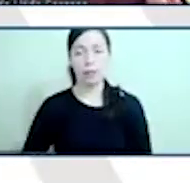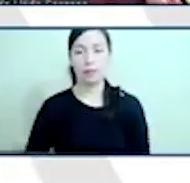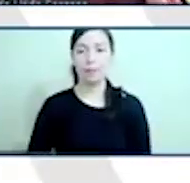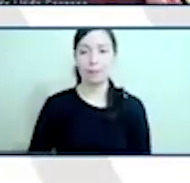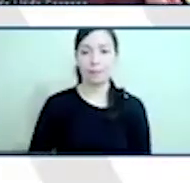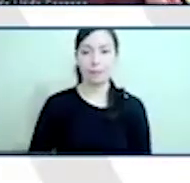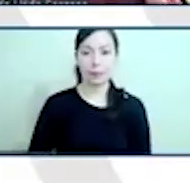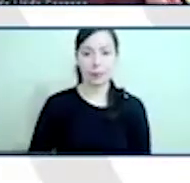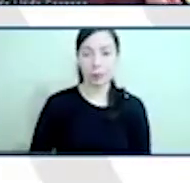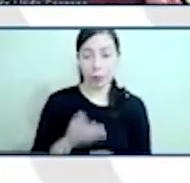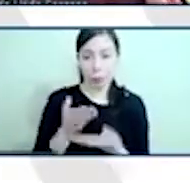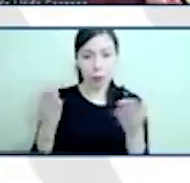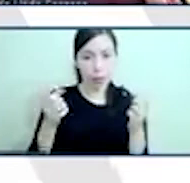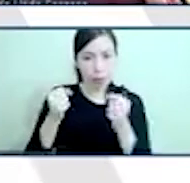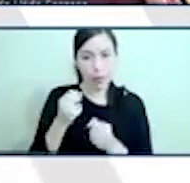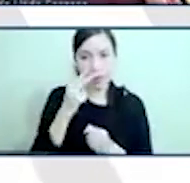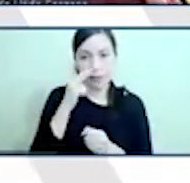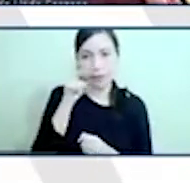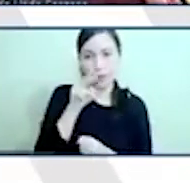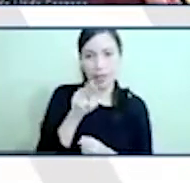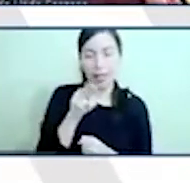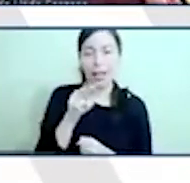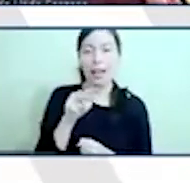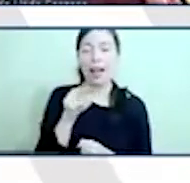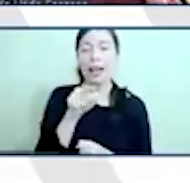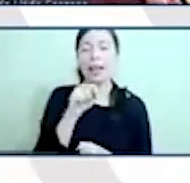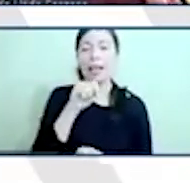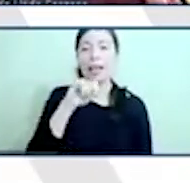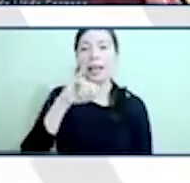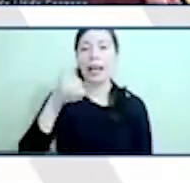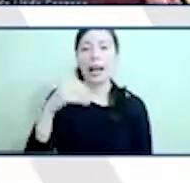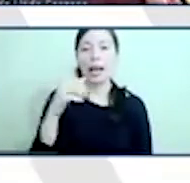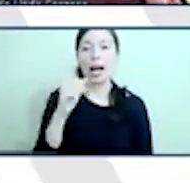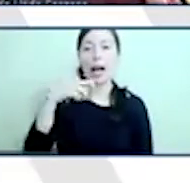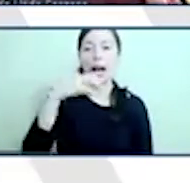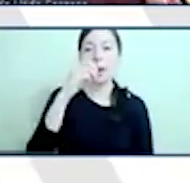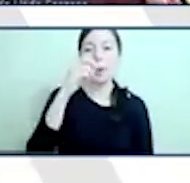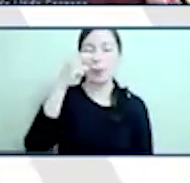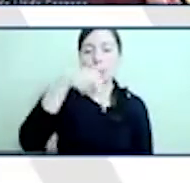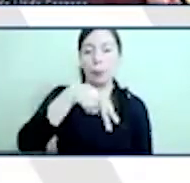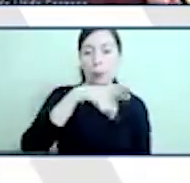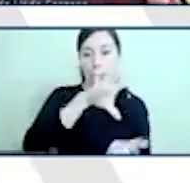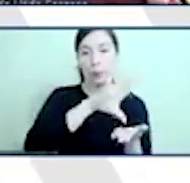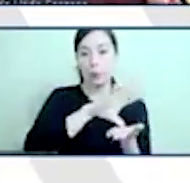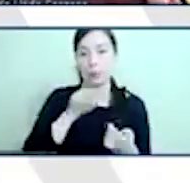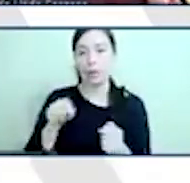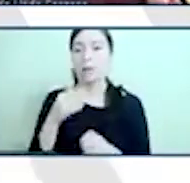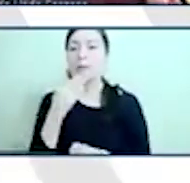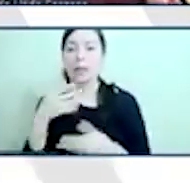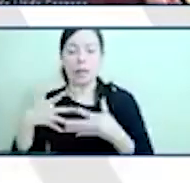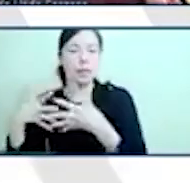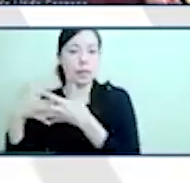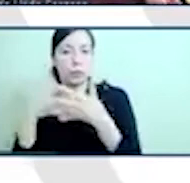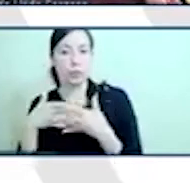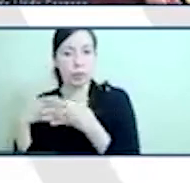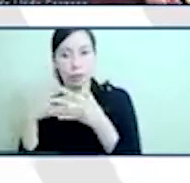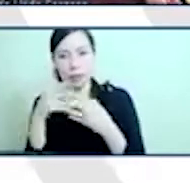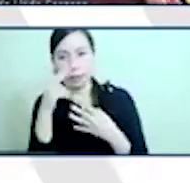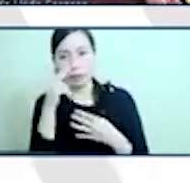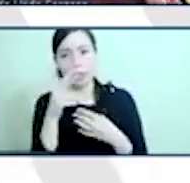Y ustedes pueden ver que particularmente Japón y Estados Unidos fueron los lugares de donde se registraron más